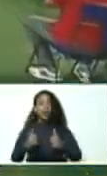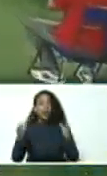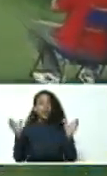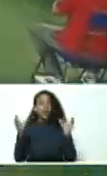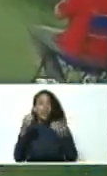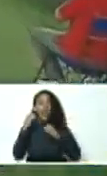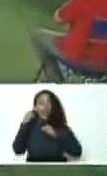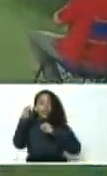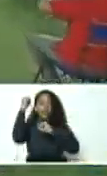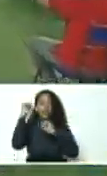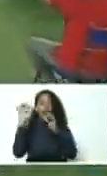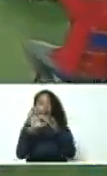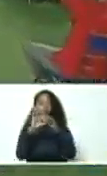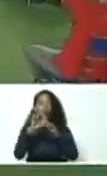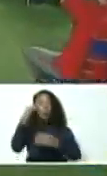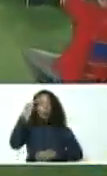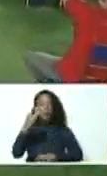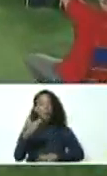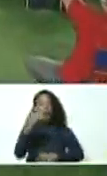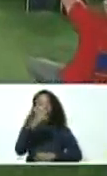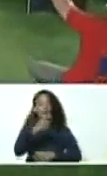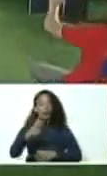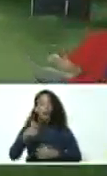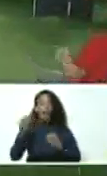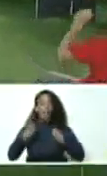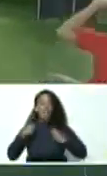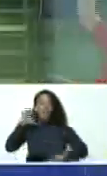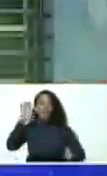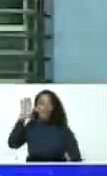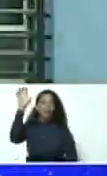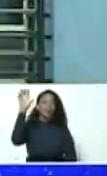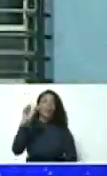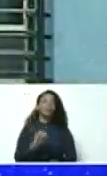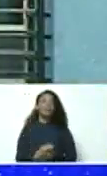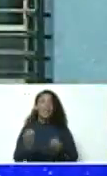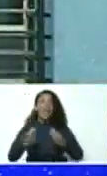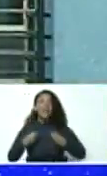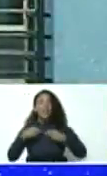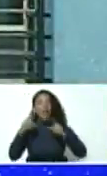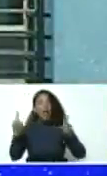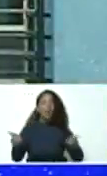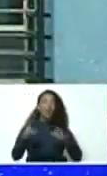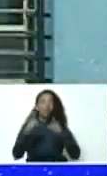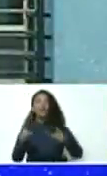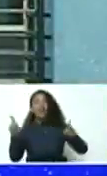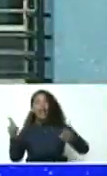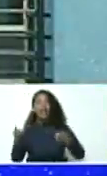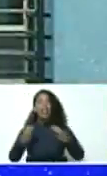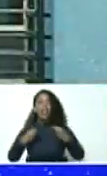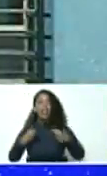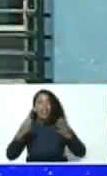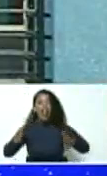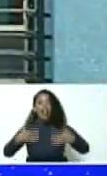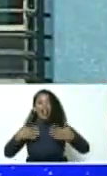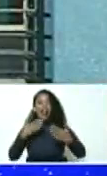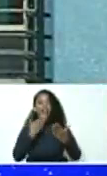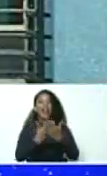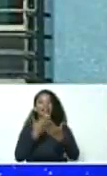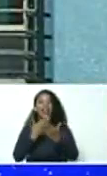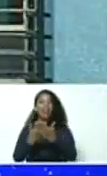Unión Cívico-Militar! ¡Que viva la patria! ¡Que viva la música! ¡Y que viva la alegría! Muchas